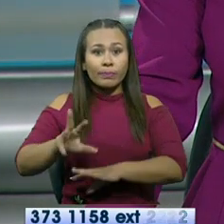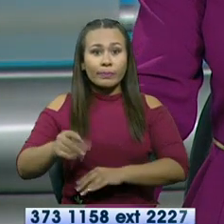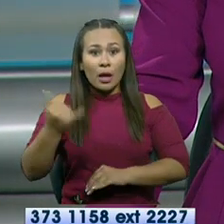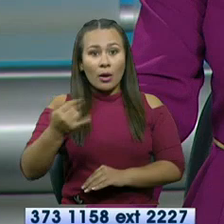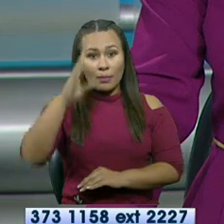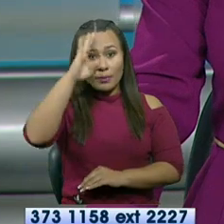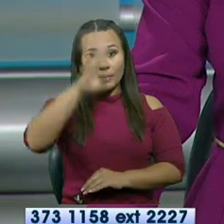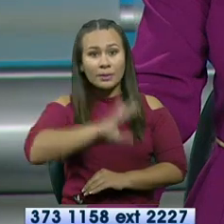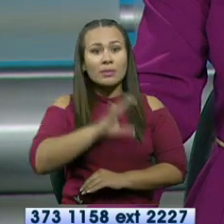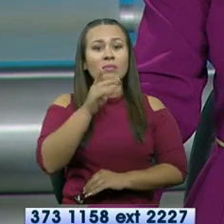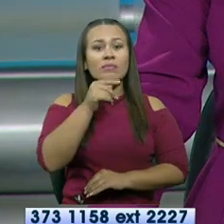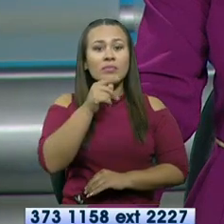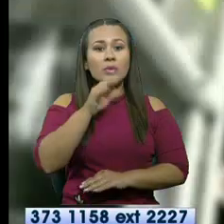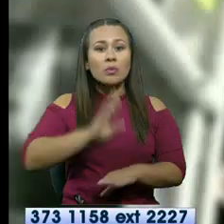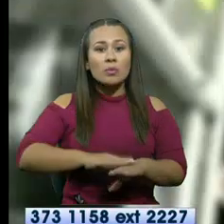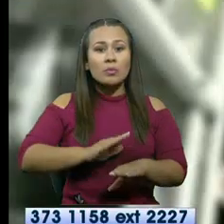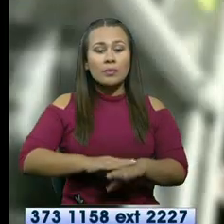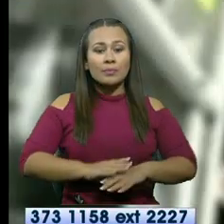implicados.